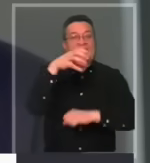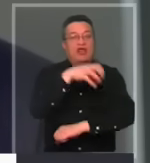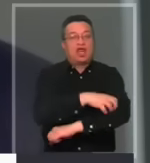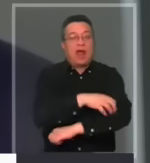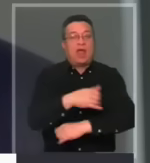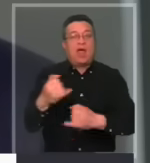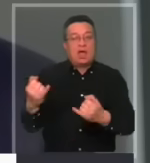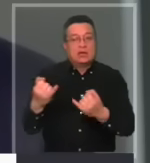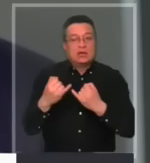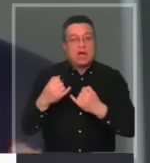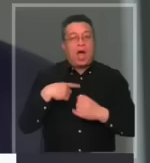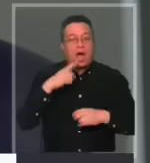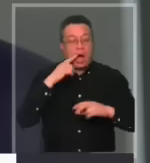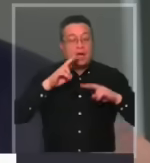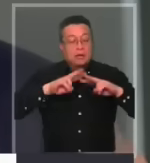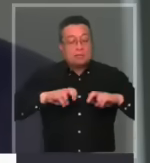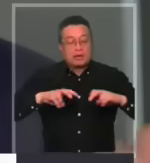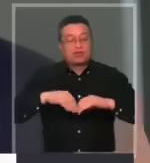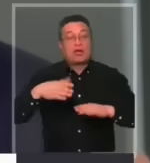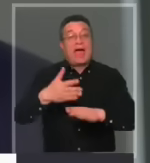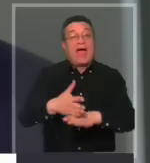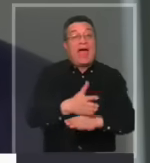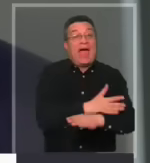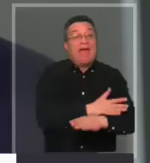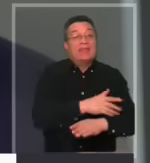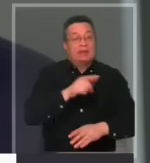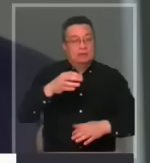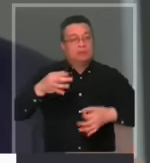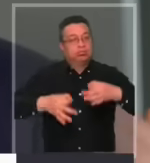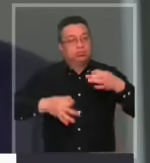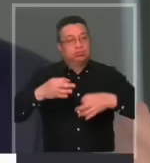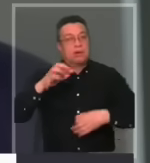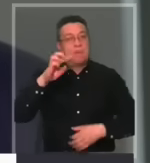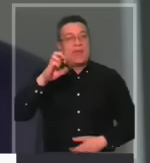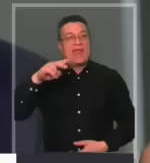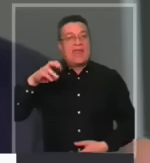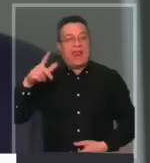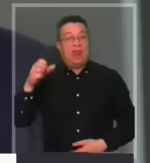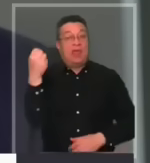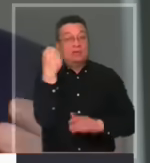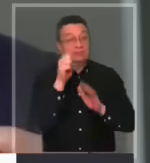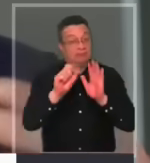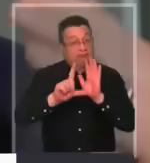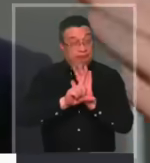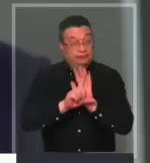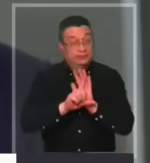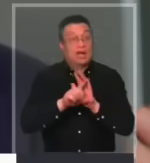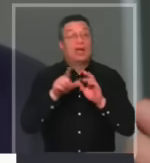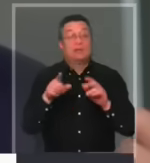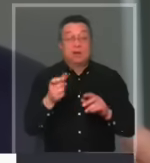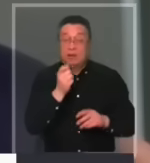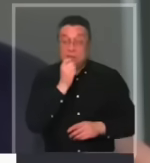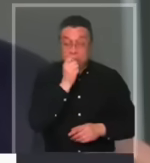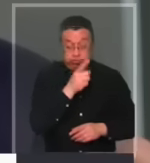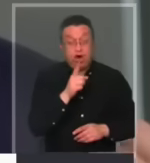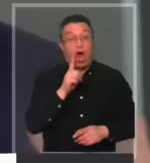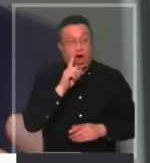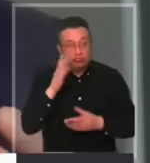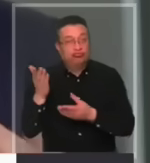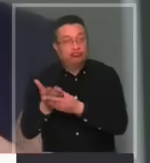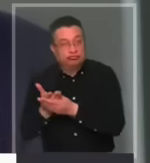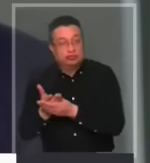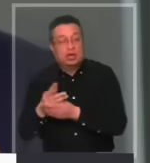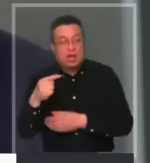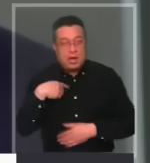una investigación previa de carácter penal también, de hechos que revisten carácter de delito, a razón de una querella en cuestión, ha